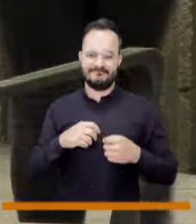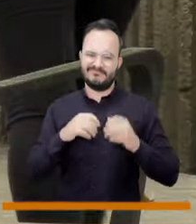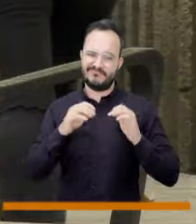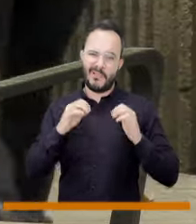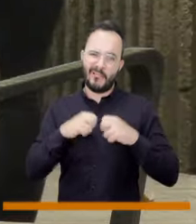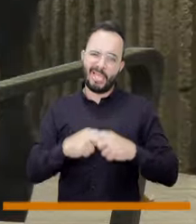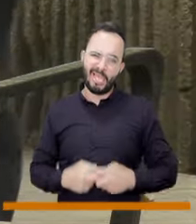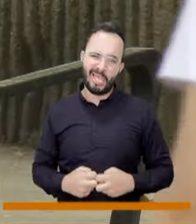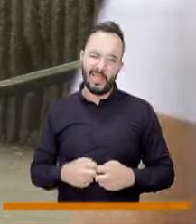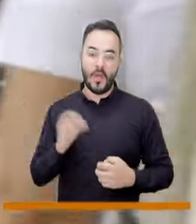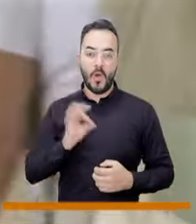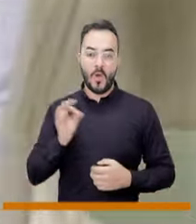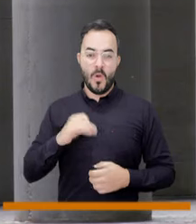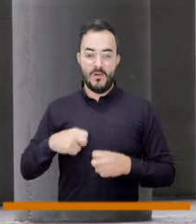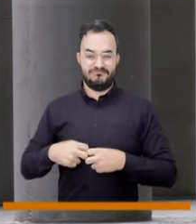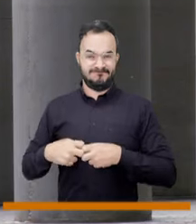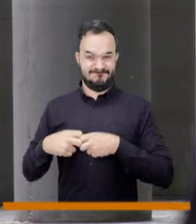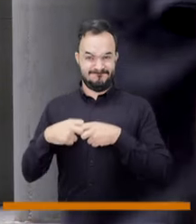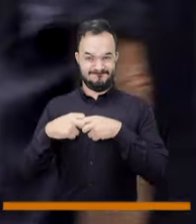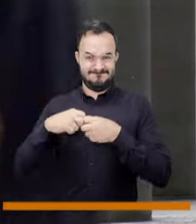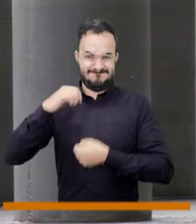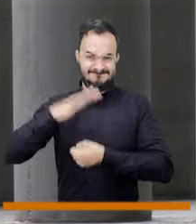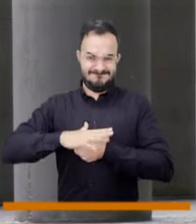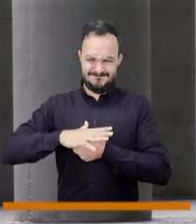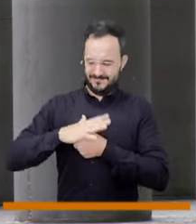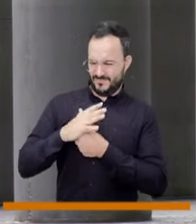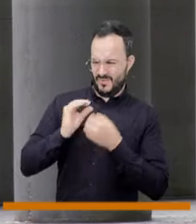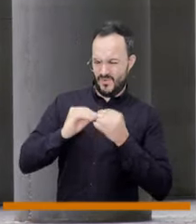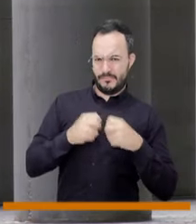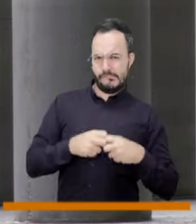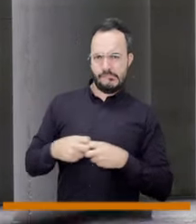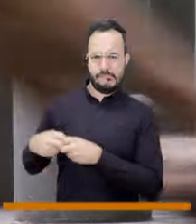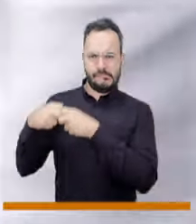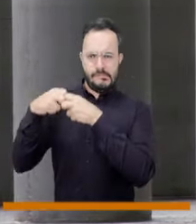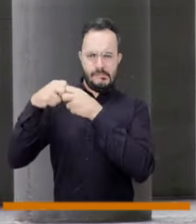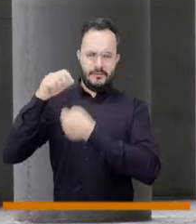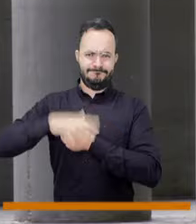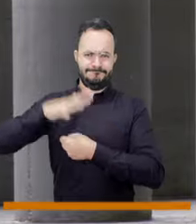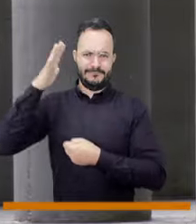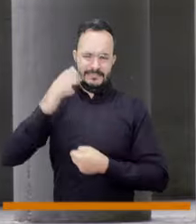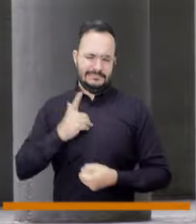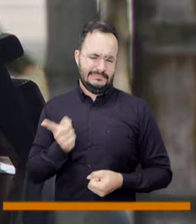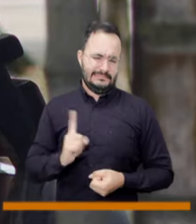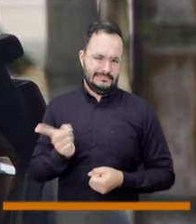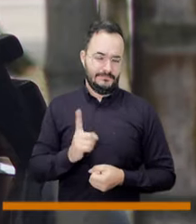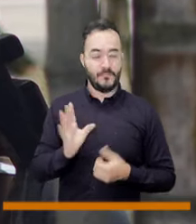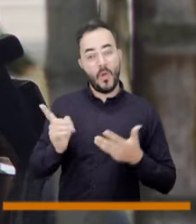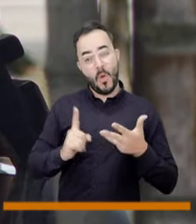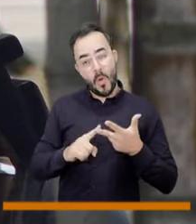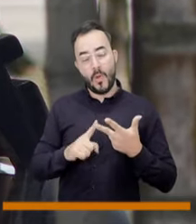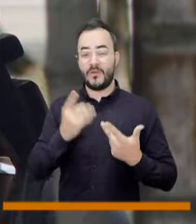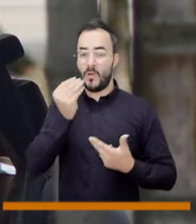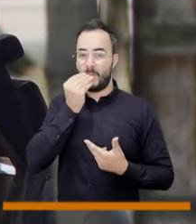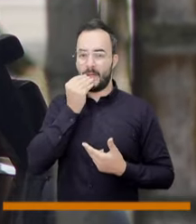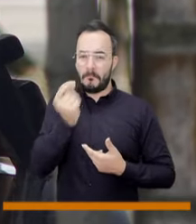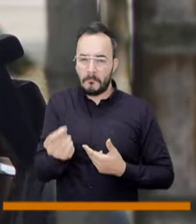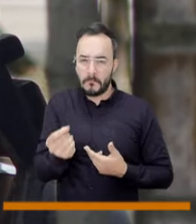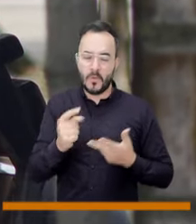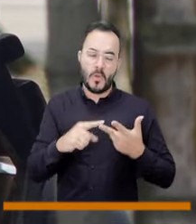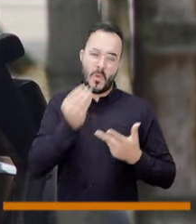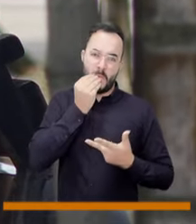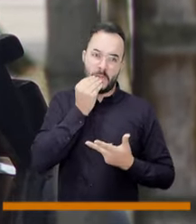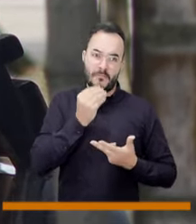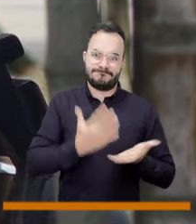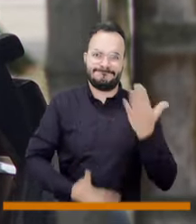o exaltado con mucha rabia, también ahí estás como cojeando. El no comer bien o comer mucho, comer